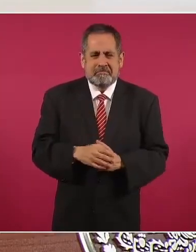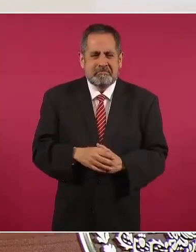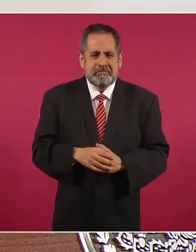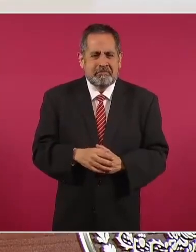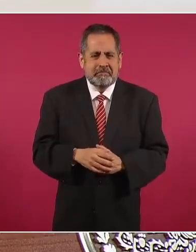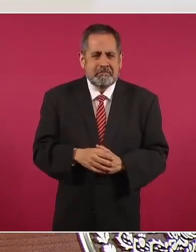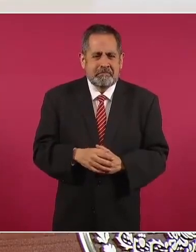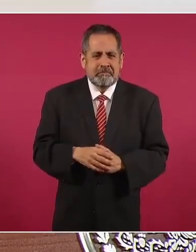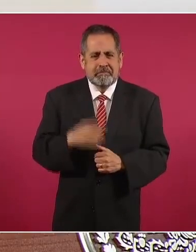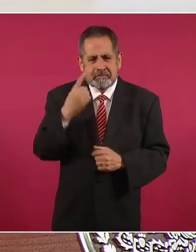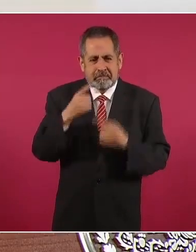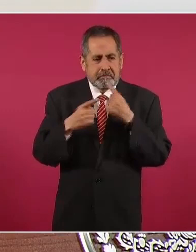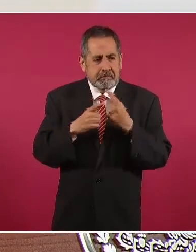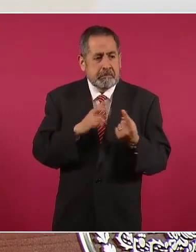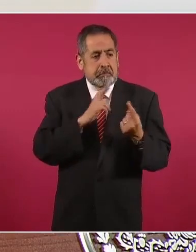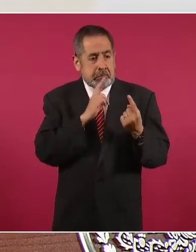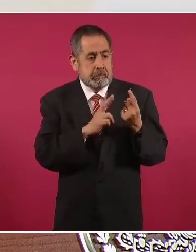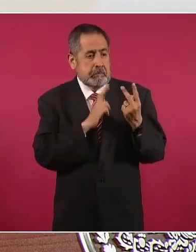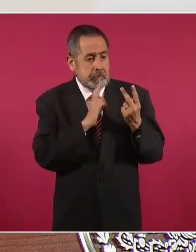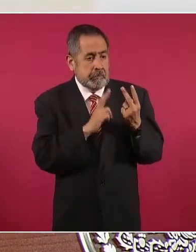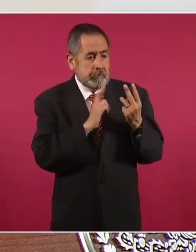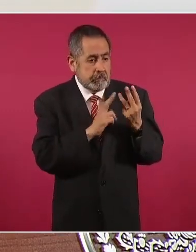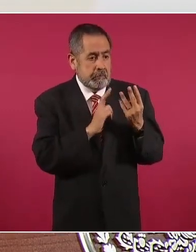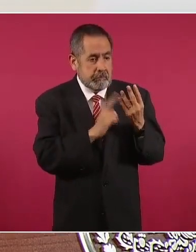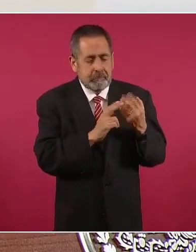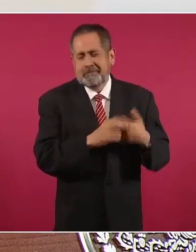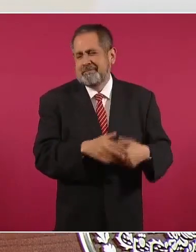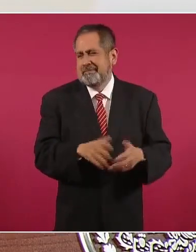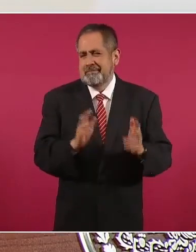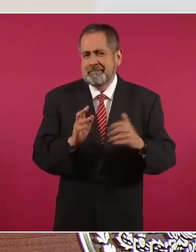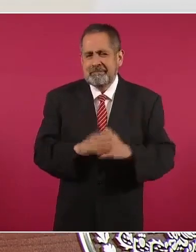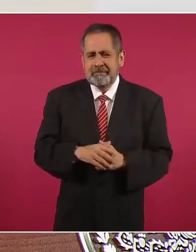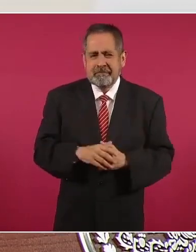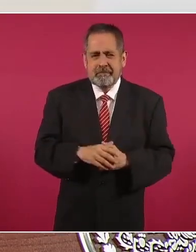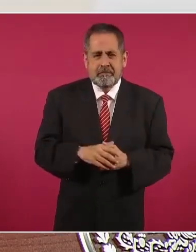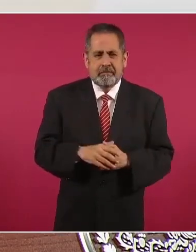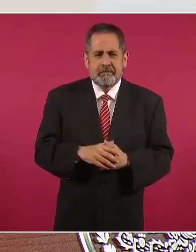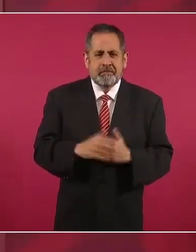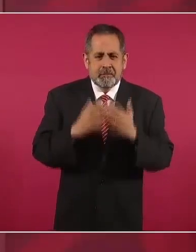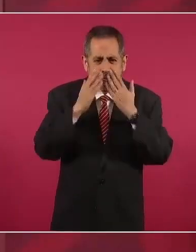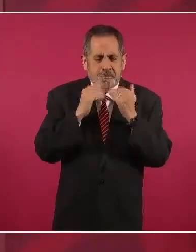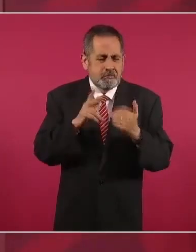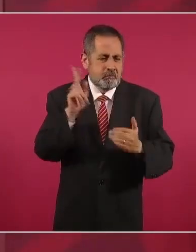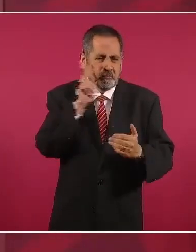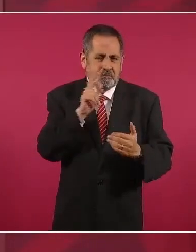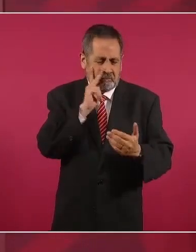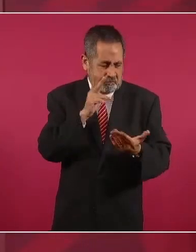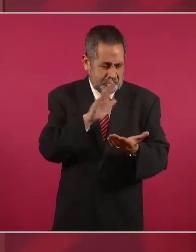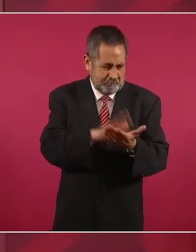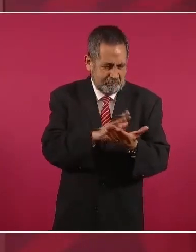estar respondiendo si no hay ninguna prueba.